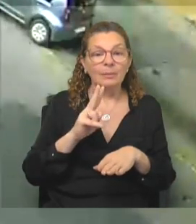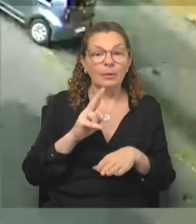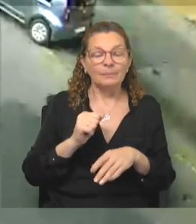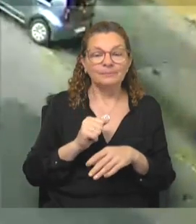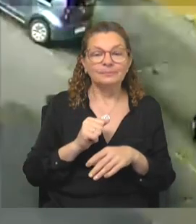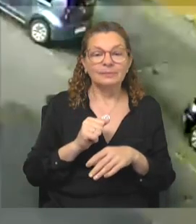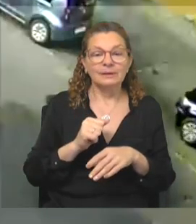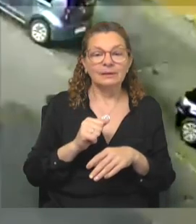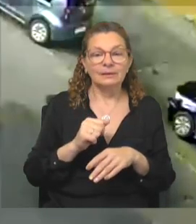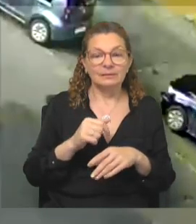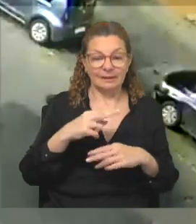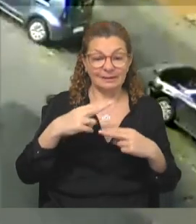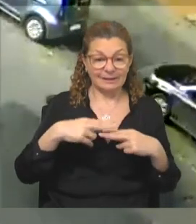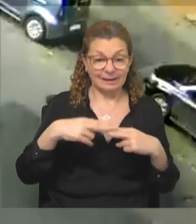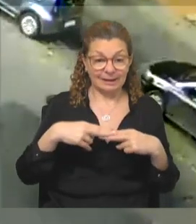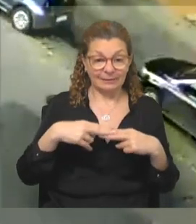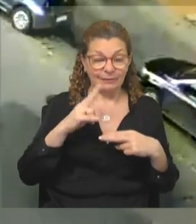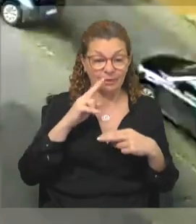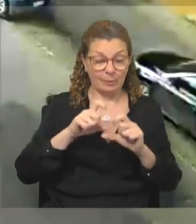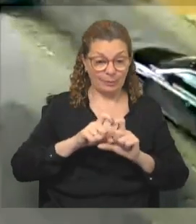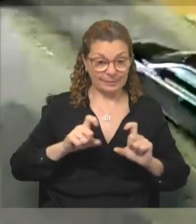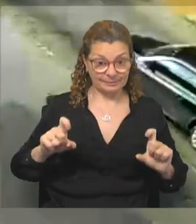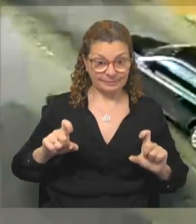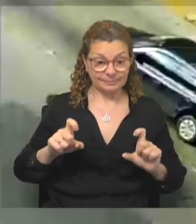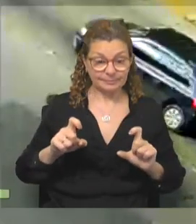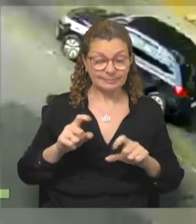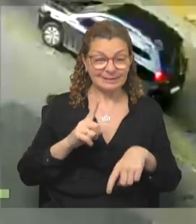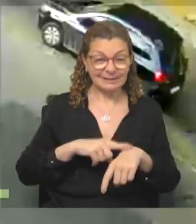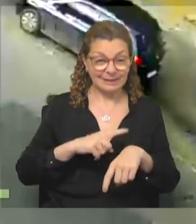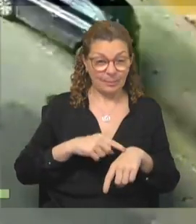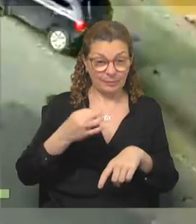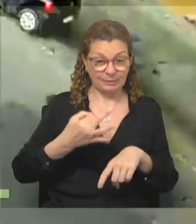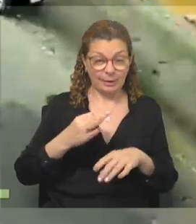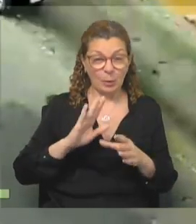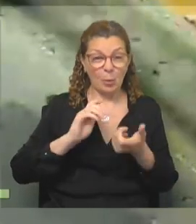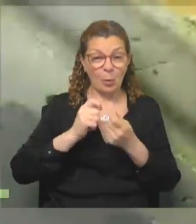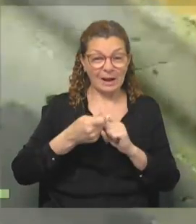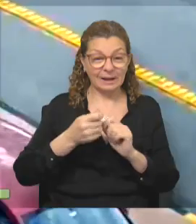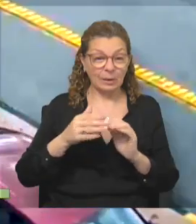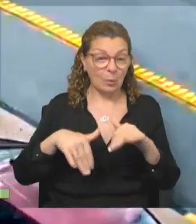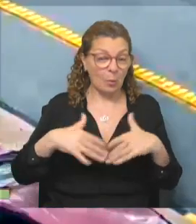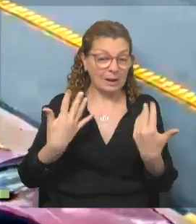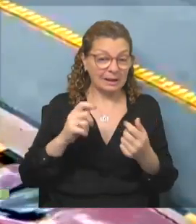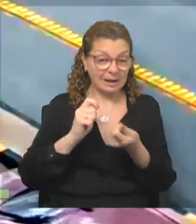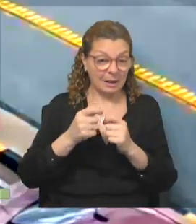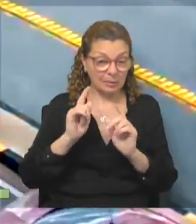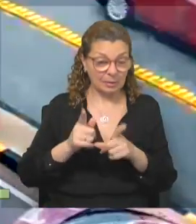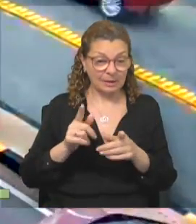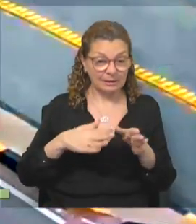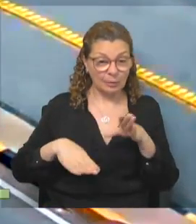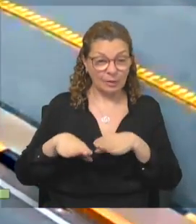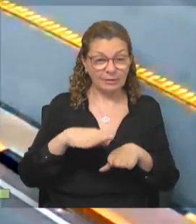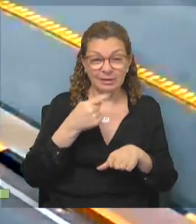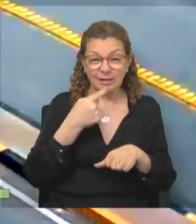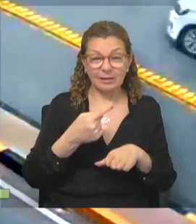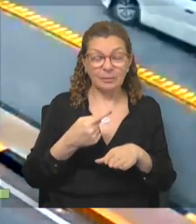no @im trito @m de transporte para seguir en tiempo real cualquier cambio en la circulación eh les